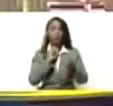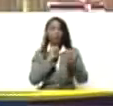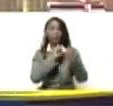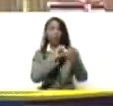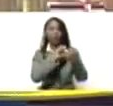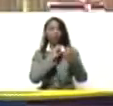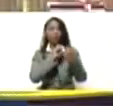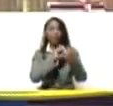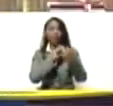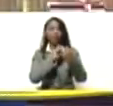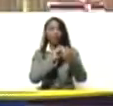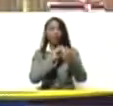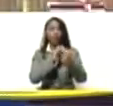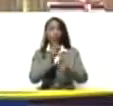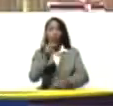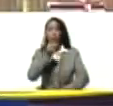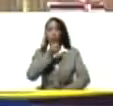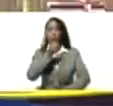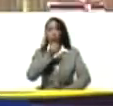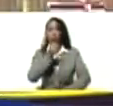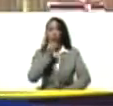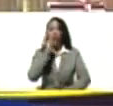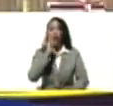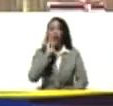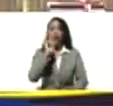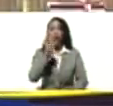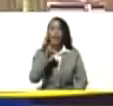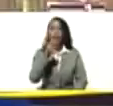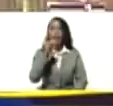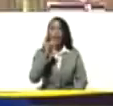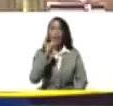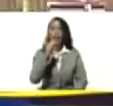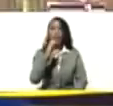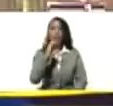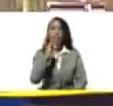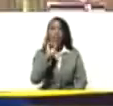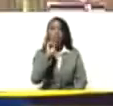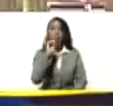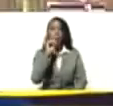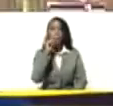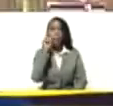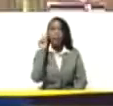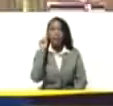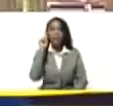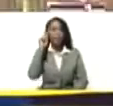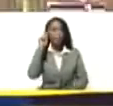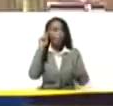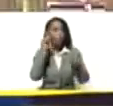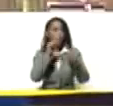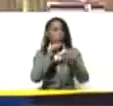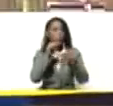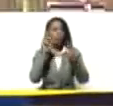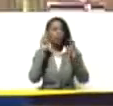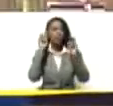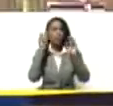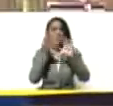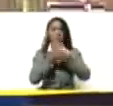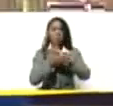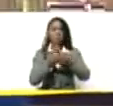sabiduría el año 2022 emprender un camino para ir aplanando y